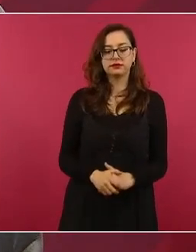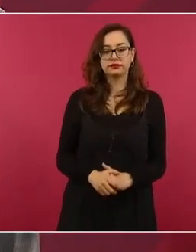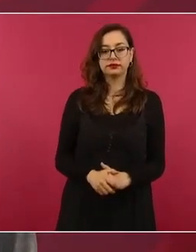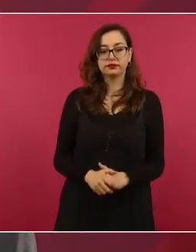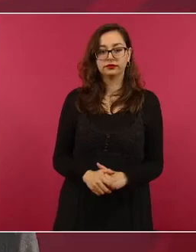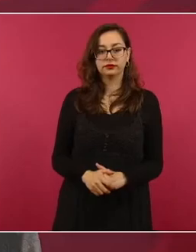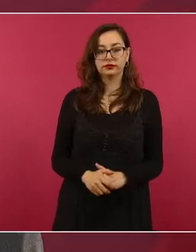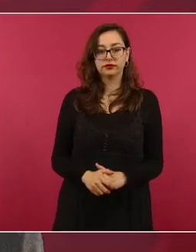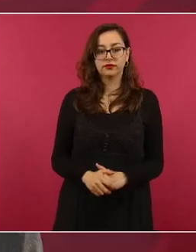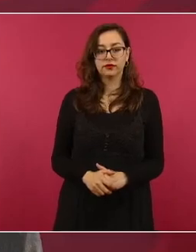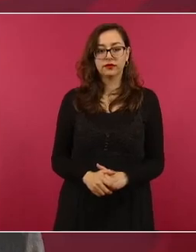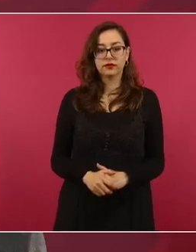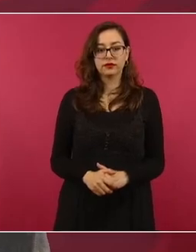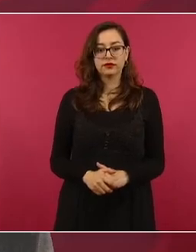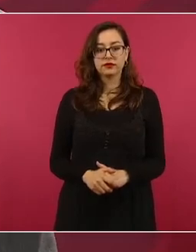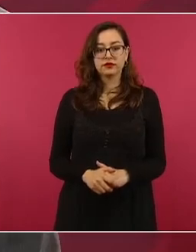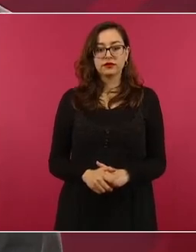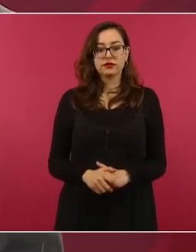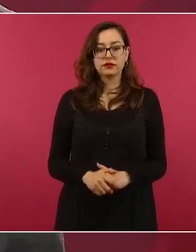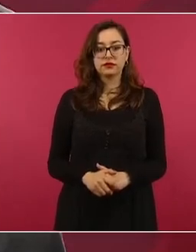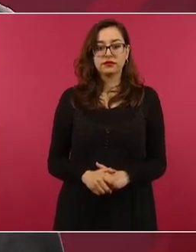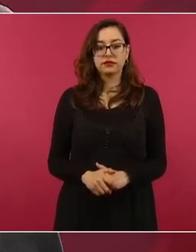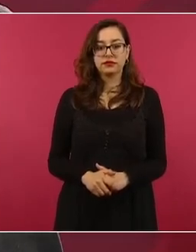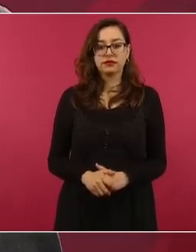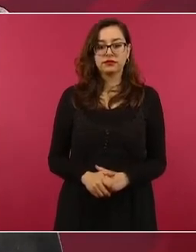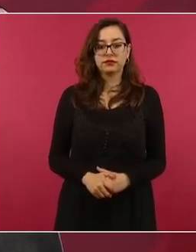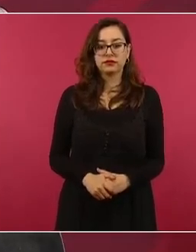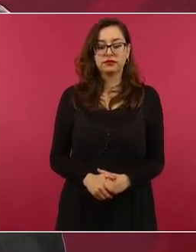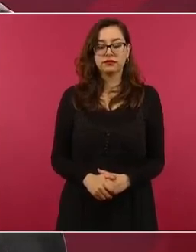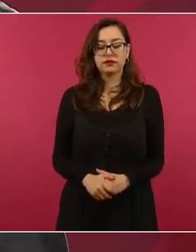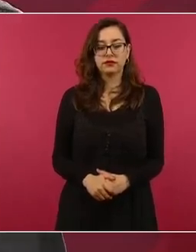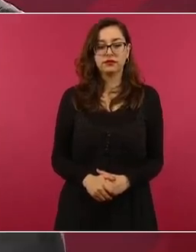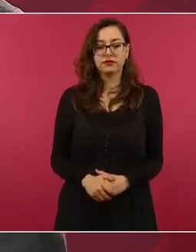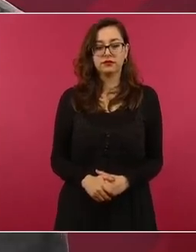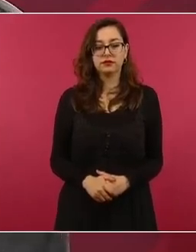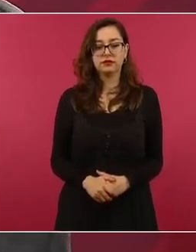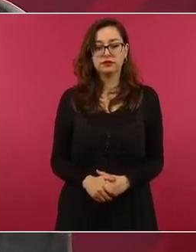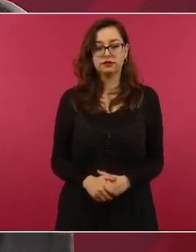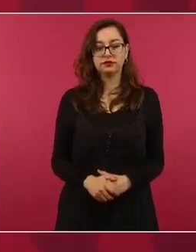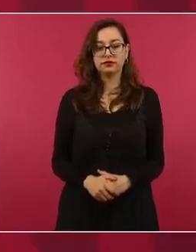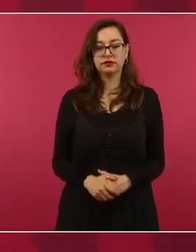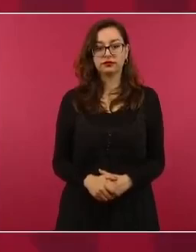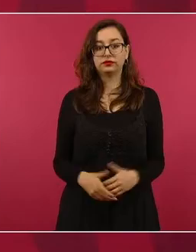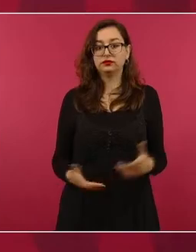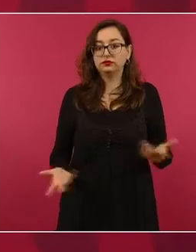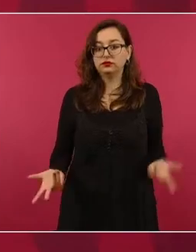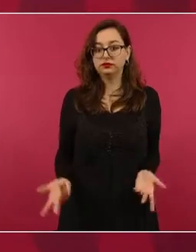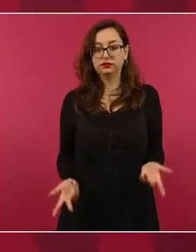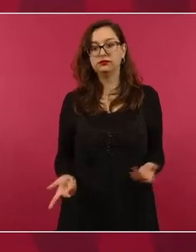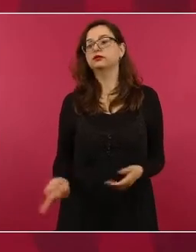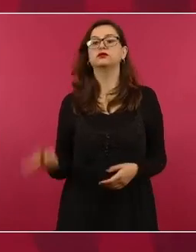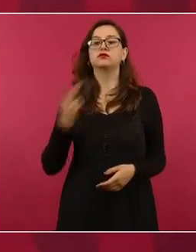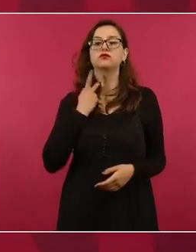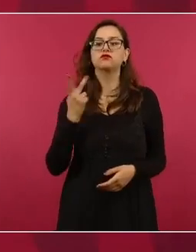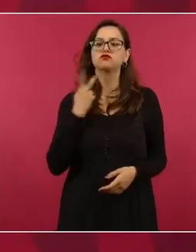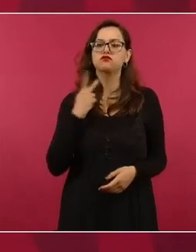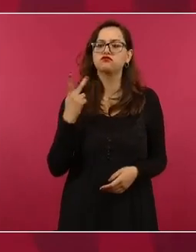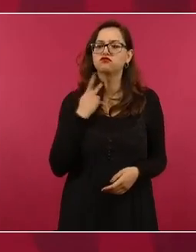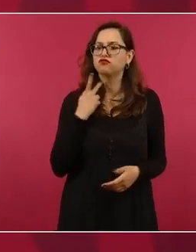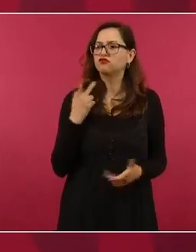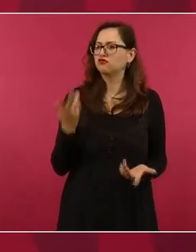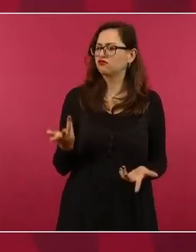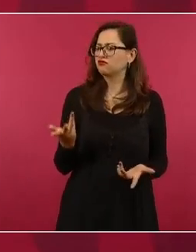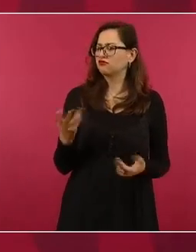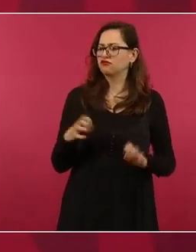Y desde luego de los políticos que tienen residencias por todos lados y departamentos